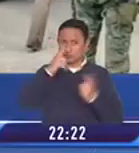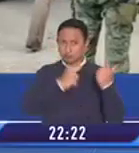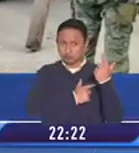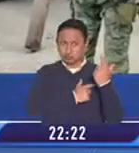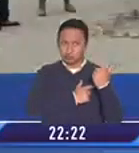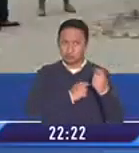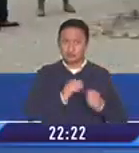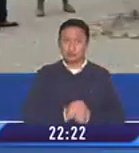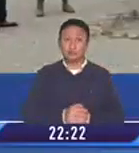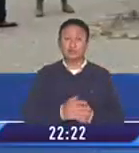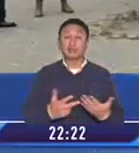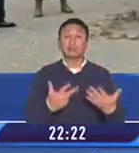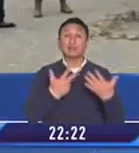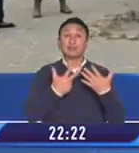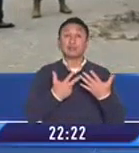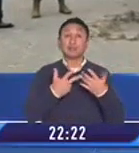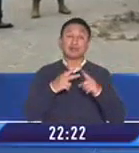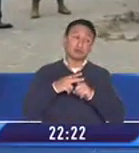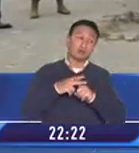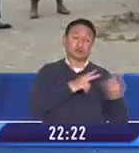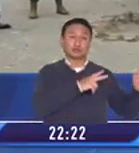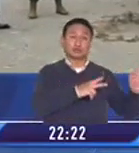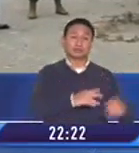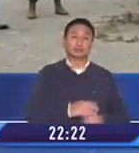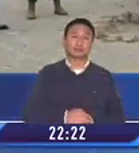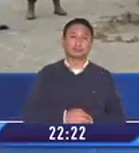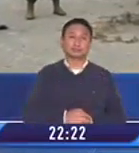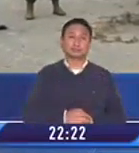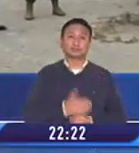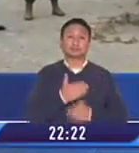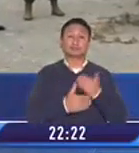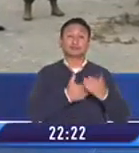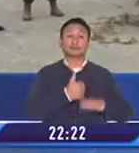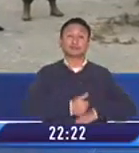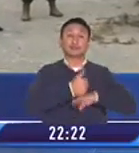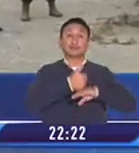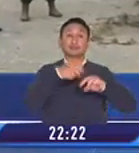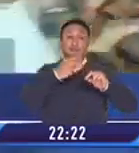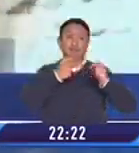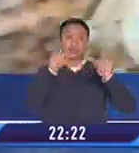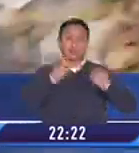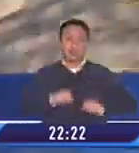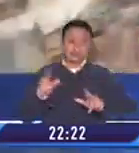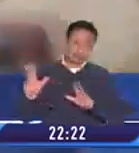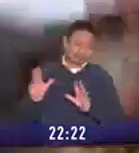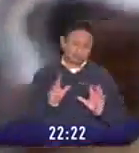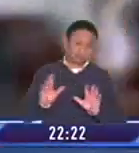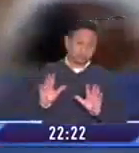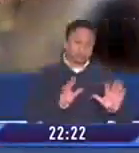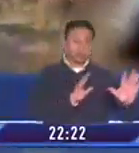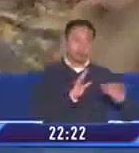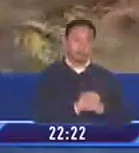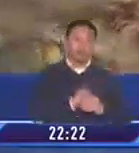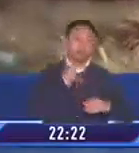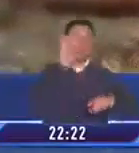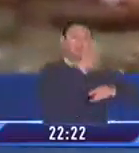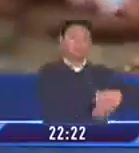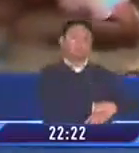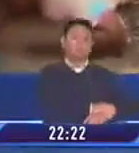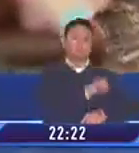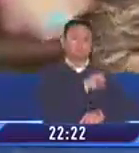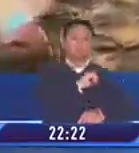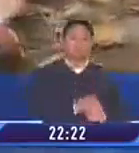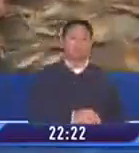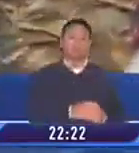jueves. Los supuestos delincuentes se dieron a la fuga. Acto seguido, las autoridades arrancaron con la persecución y lograron aprenderlos.